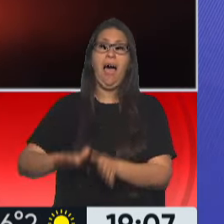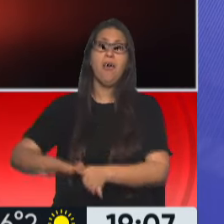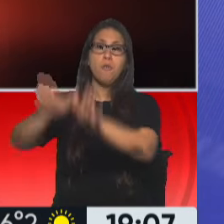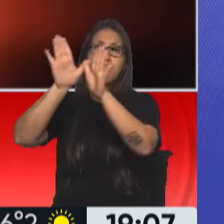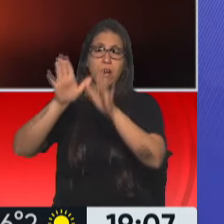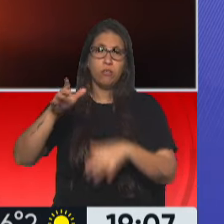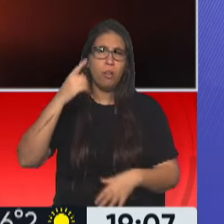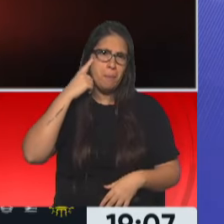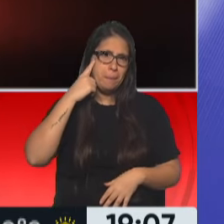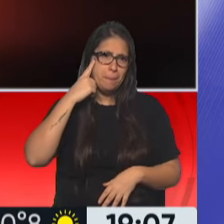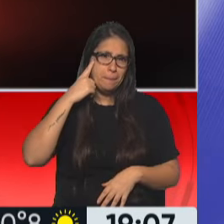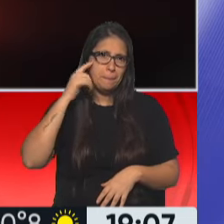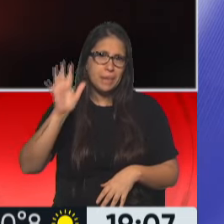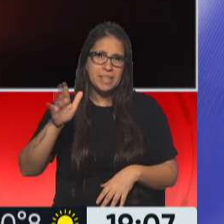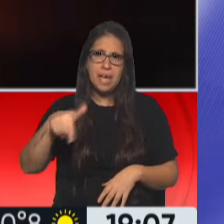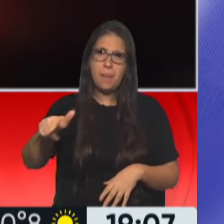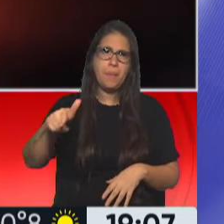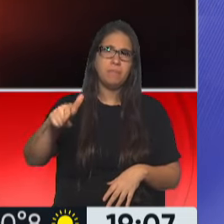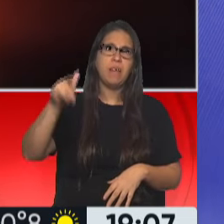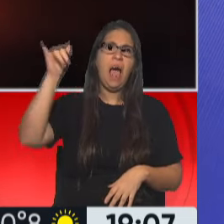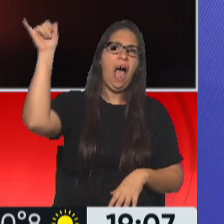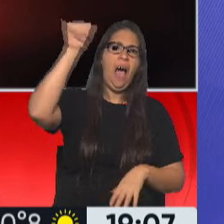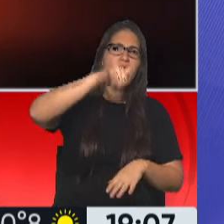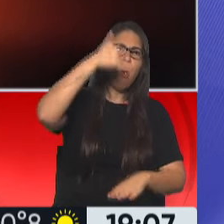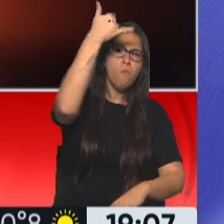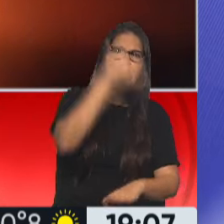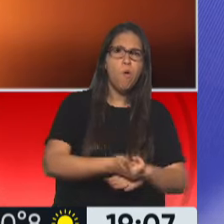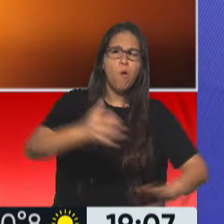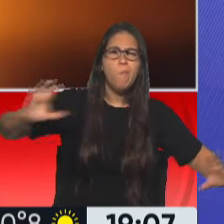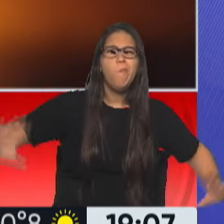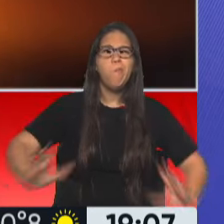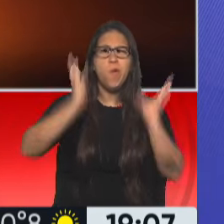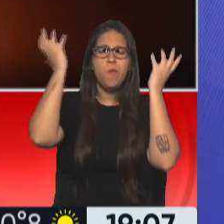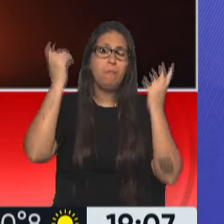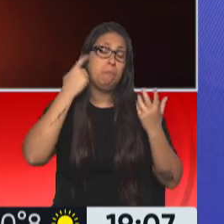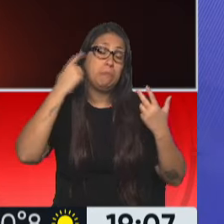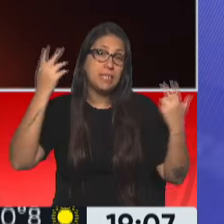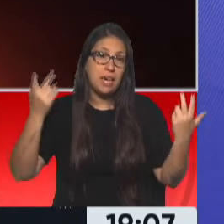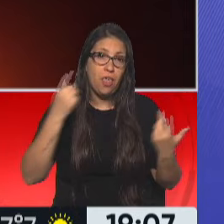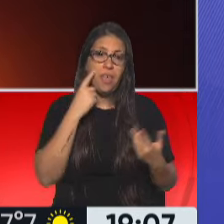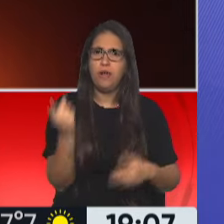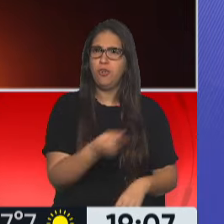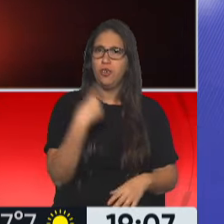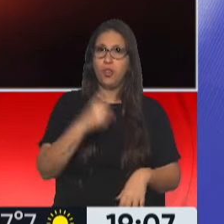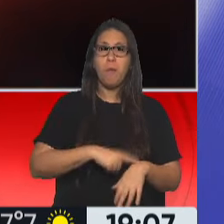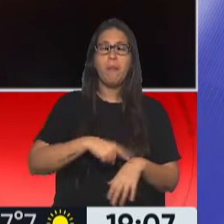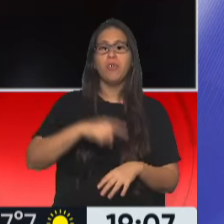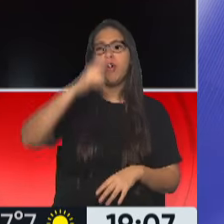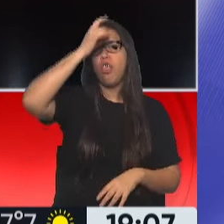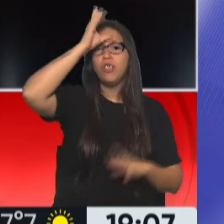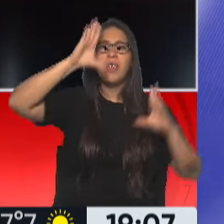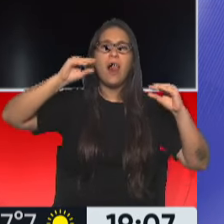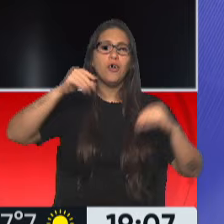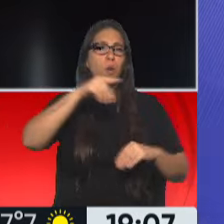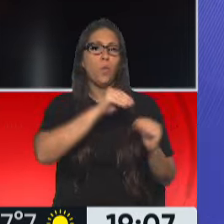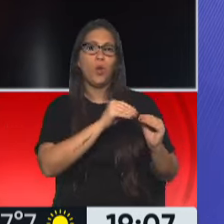pensó que que había caído un avión. Sí. Y en primera persona nosotros hablábamos a esa hora con Pablo Tiburci,